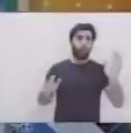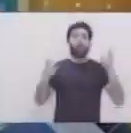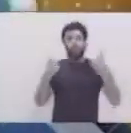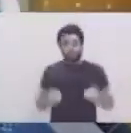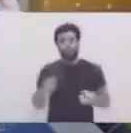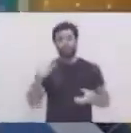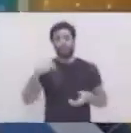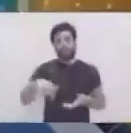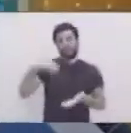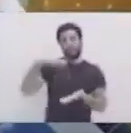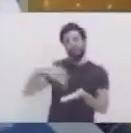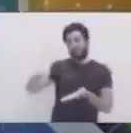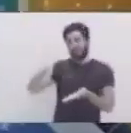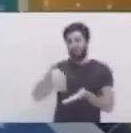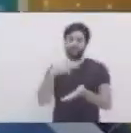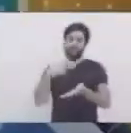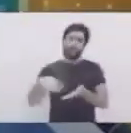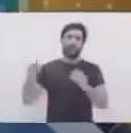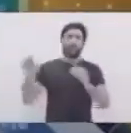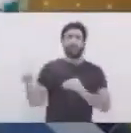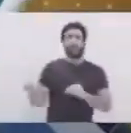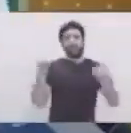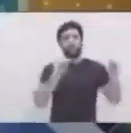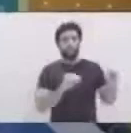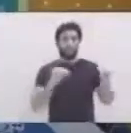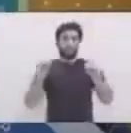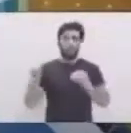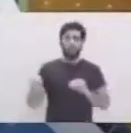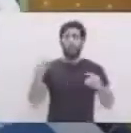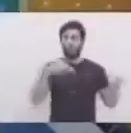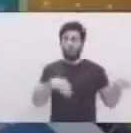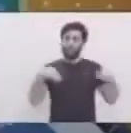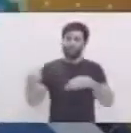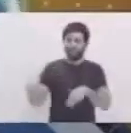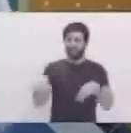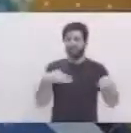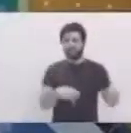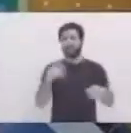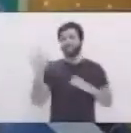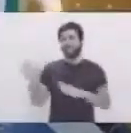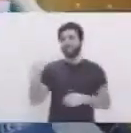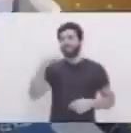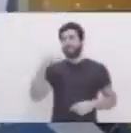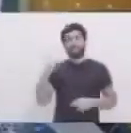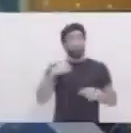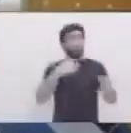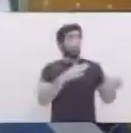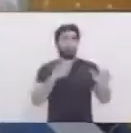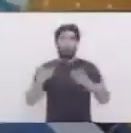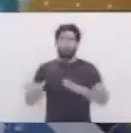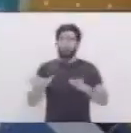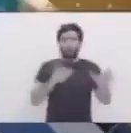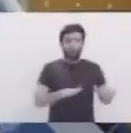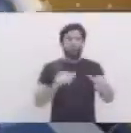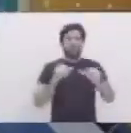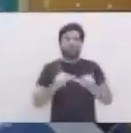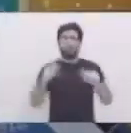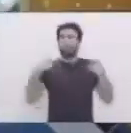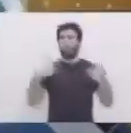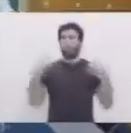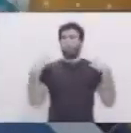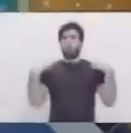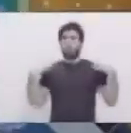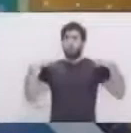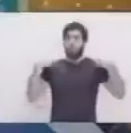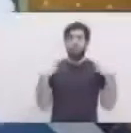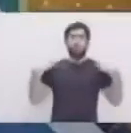Este es el baile del movimiento. ¡Eso! Donde no puedo quedarme quieto. Sacudo los hombros